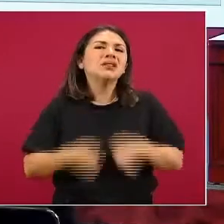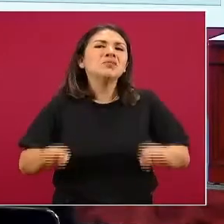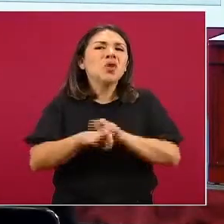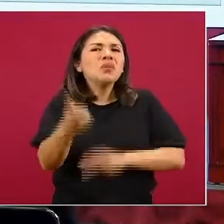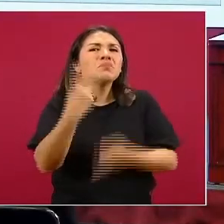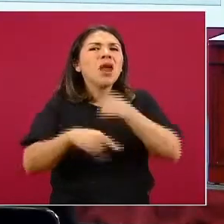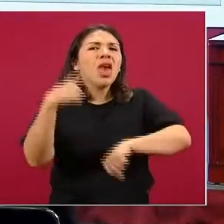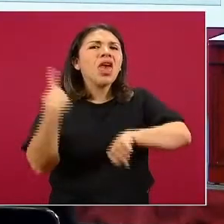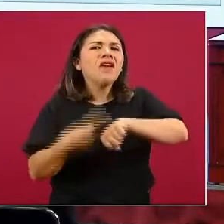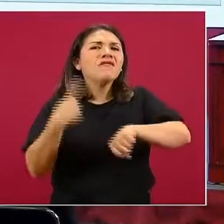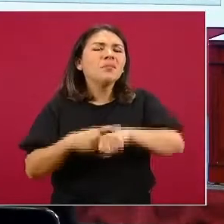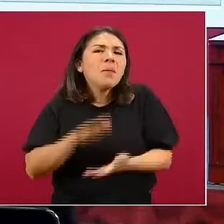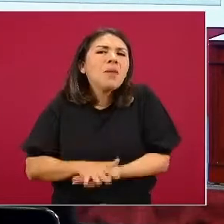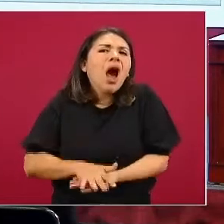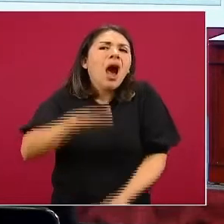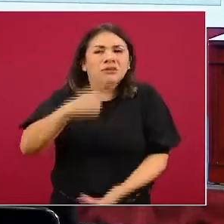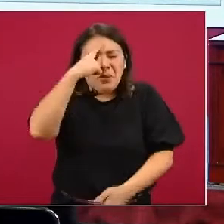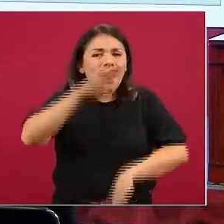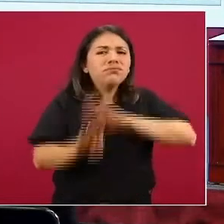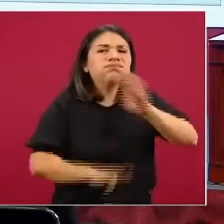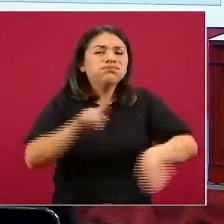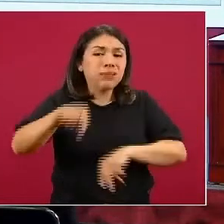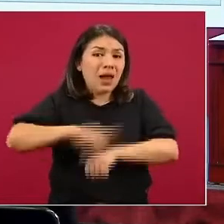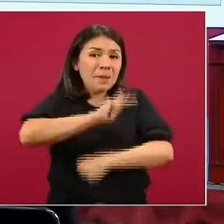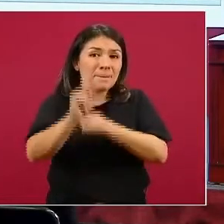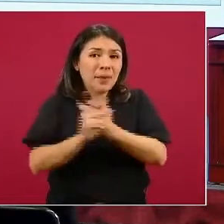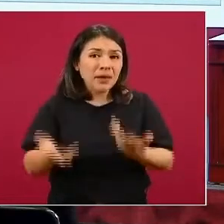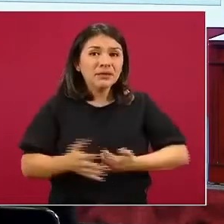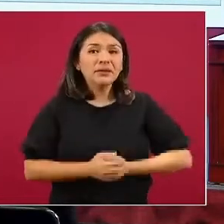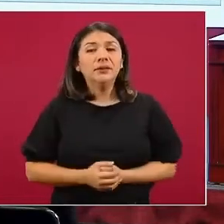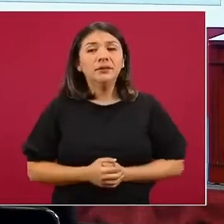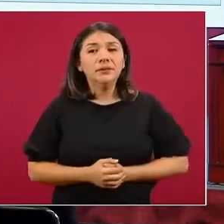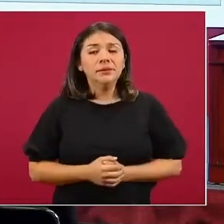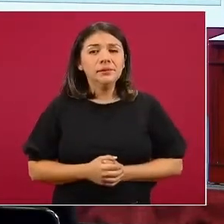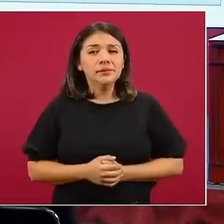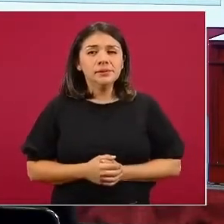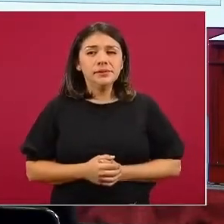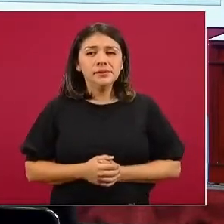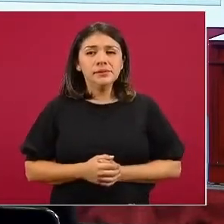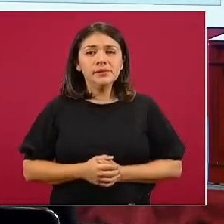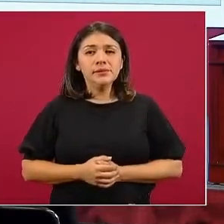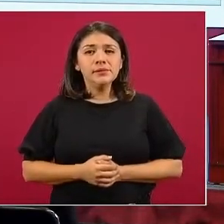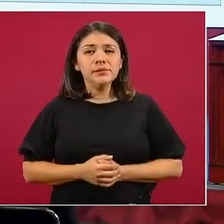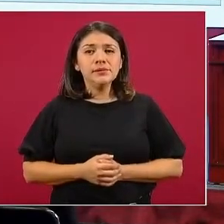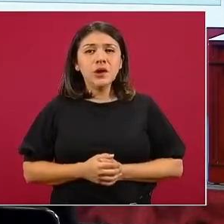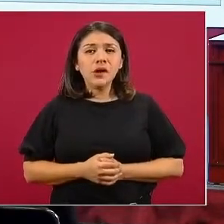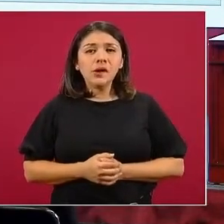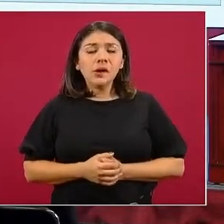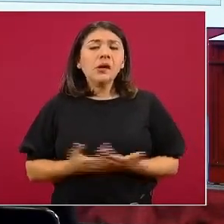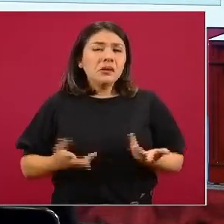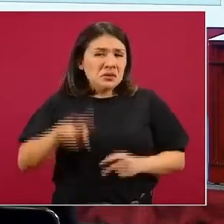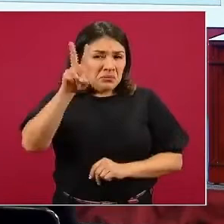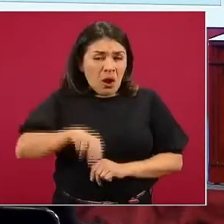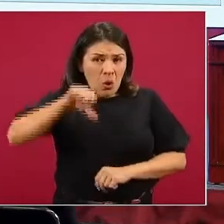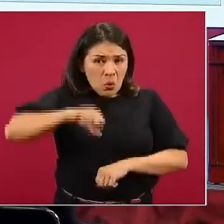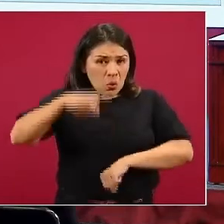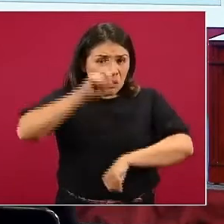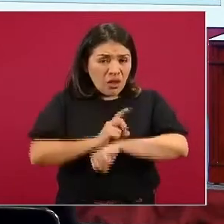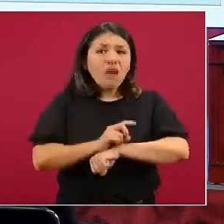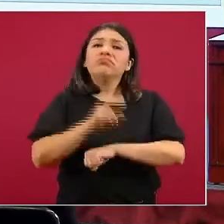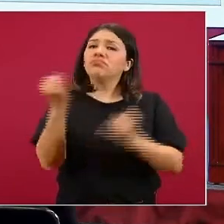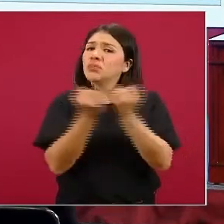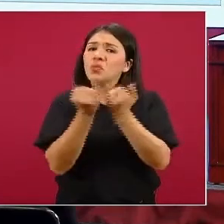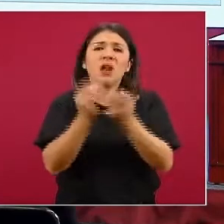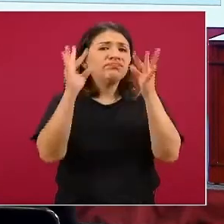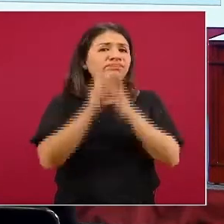que llevan una carga importante de la morbimortalidad en nuestro país. Evidentemente el día de hoy tenemos que hablar